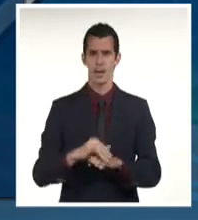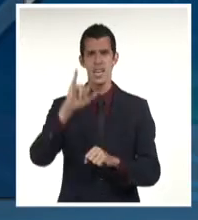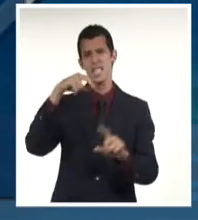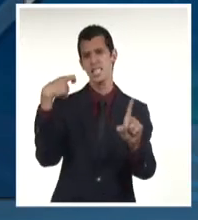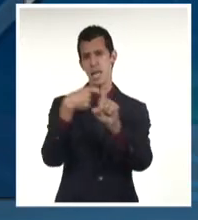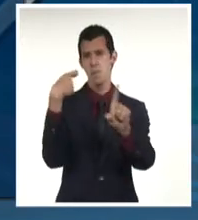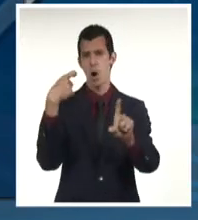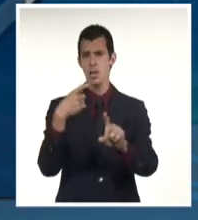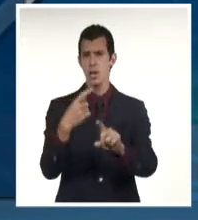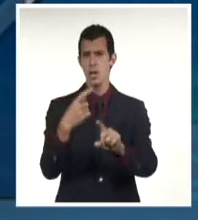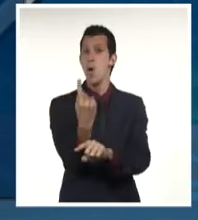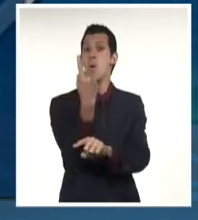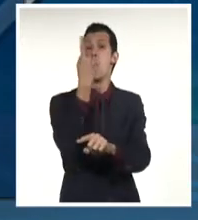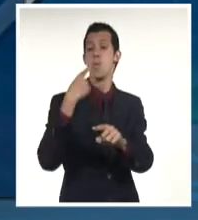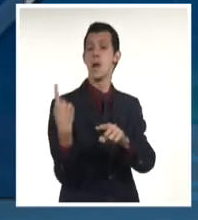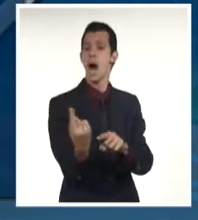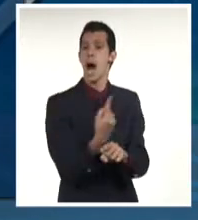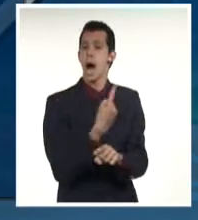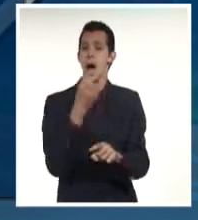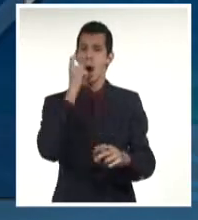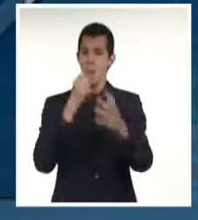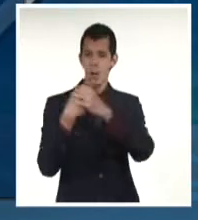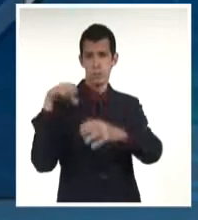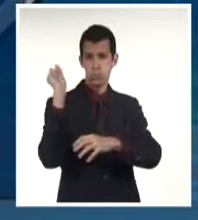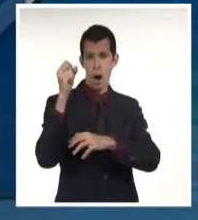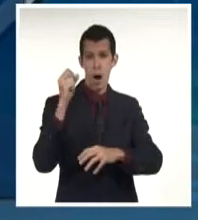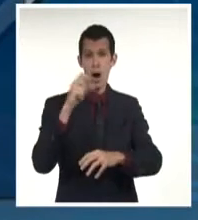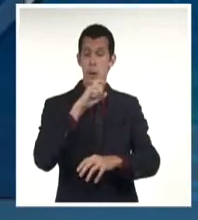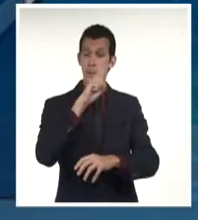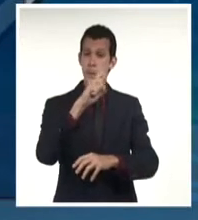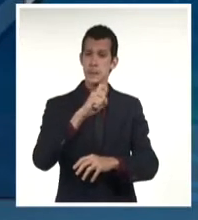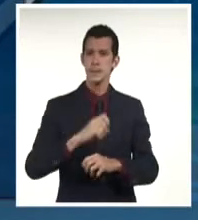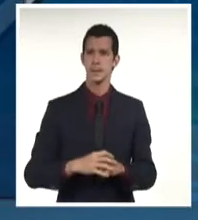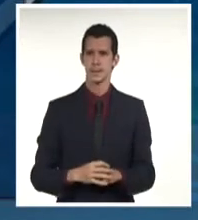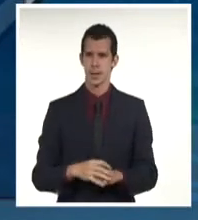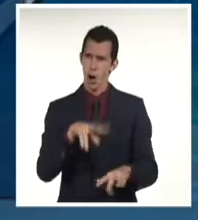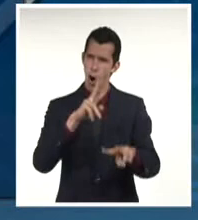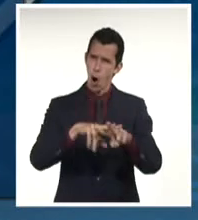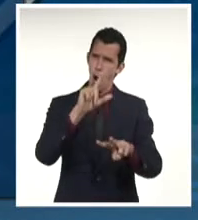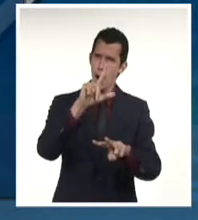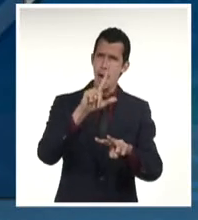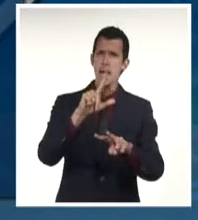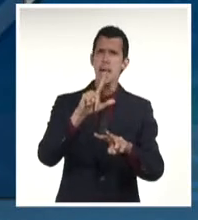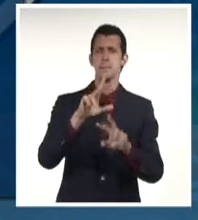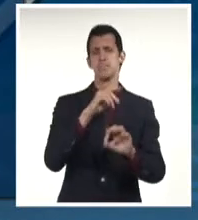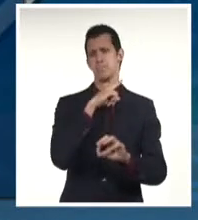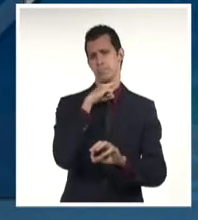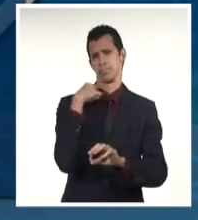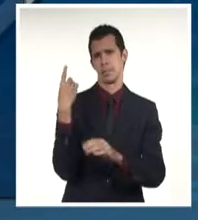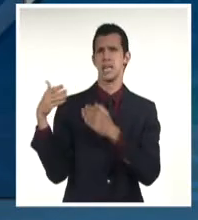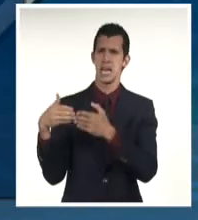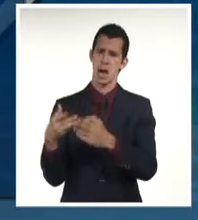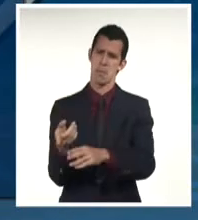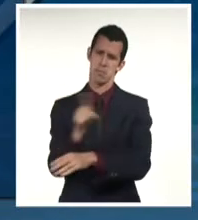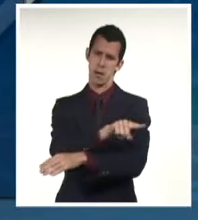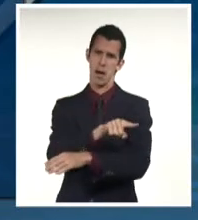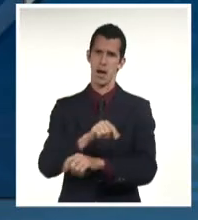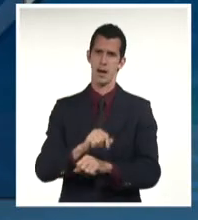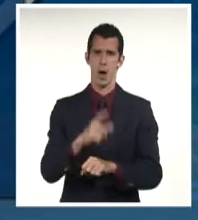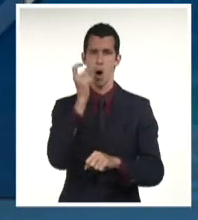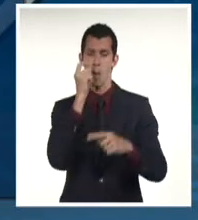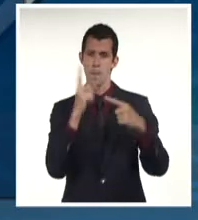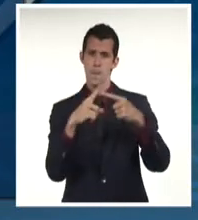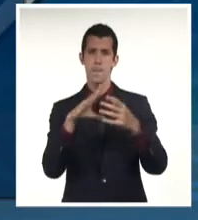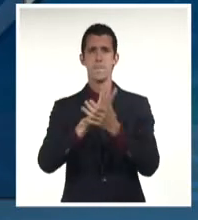y permitió una sola carrera. No pudo hoy Holguín ante Granma en el Calixto y se dio por la mínima. Joel Mojena lanzó juego completo de